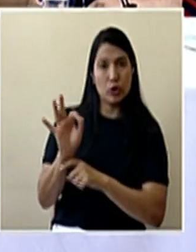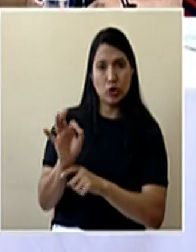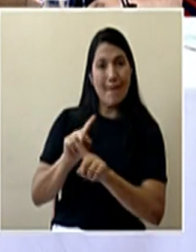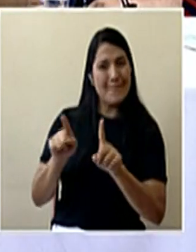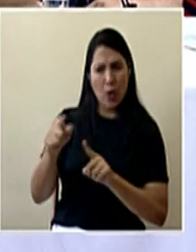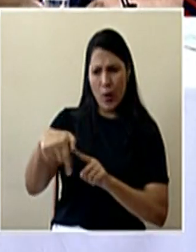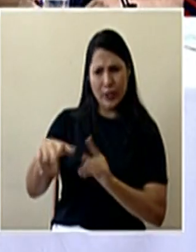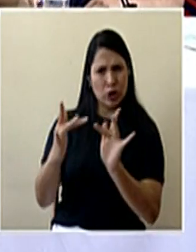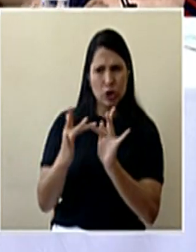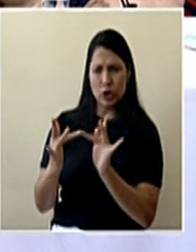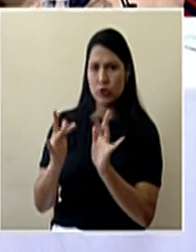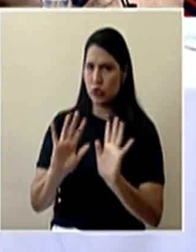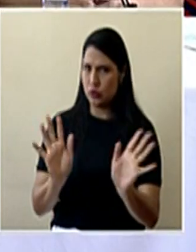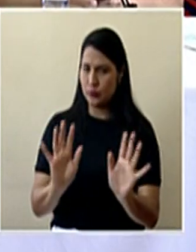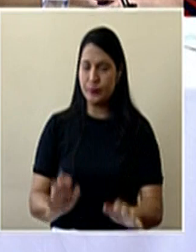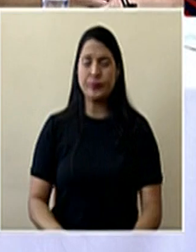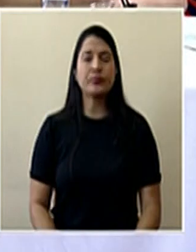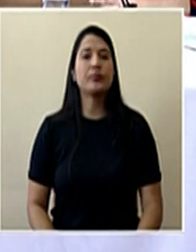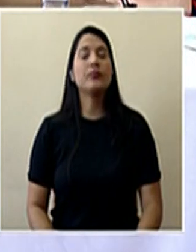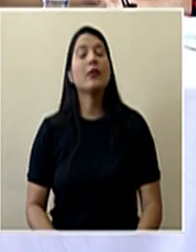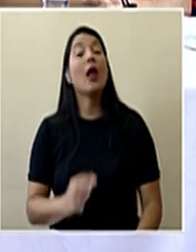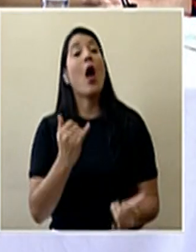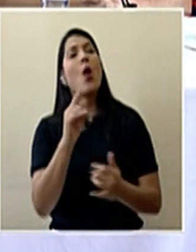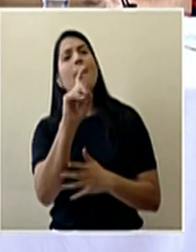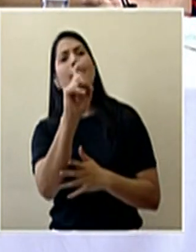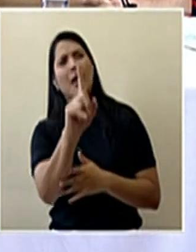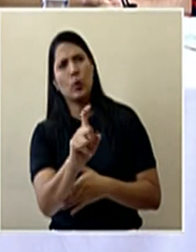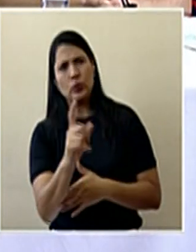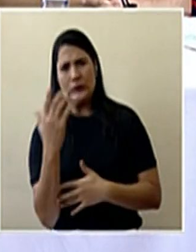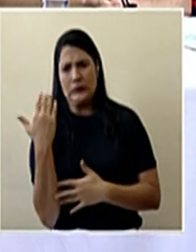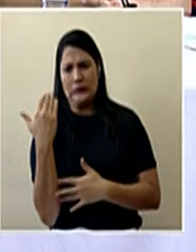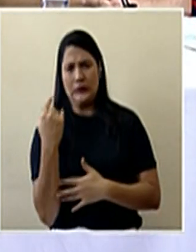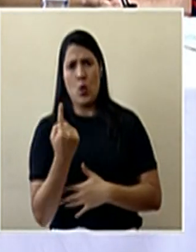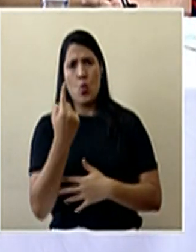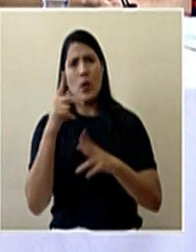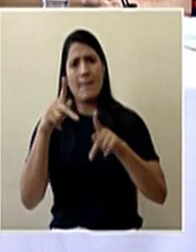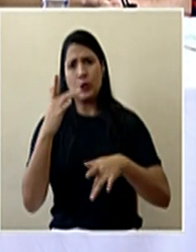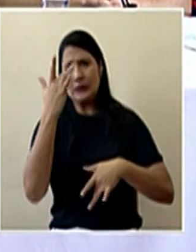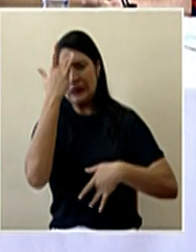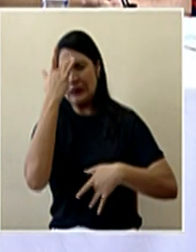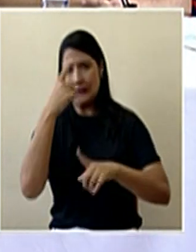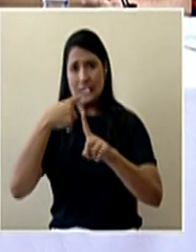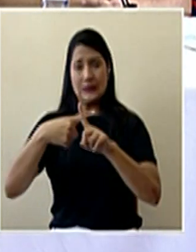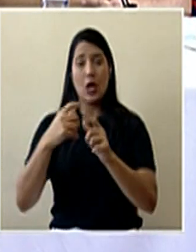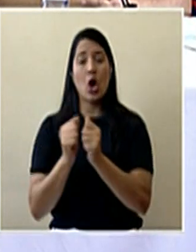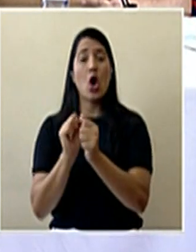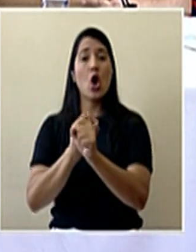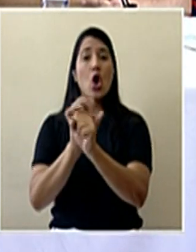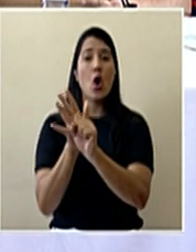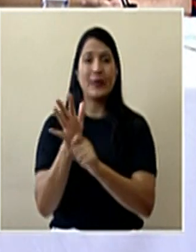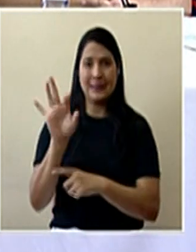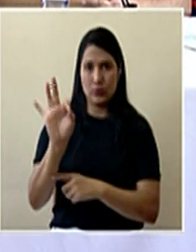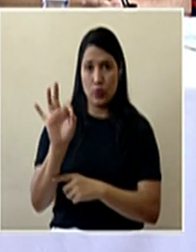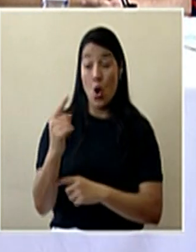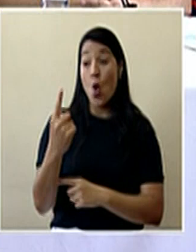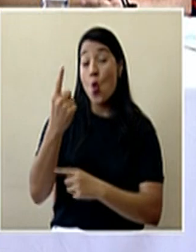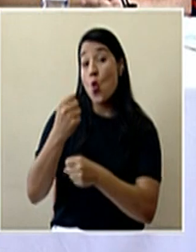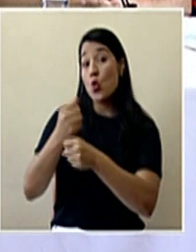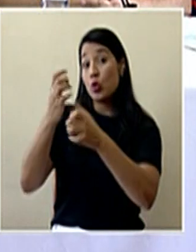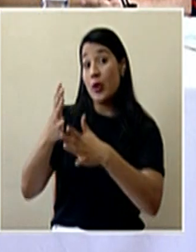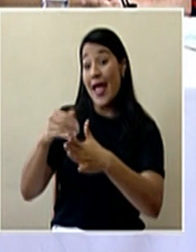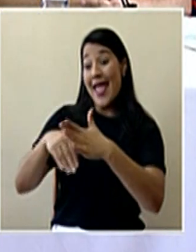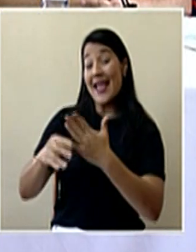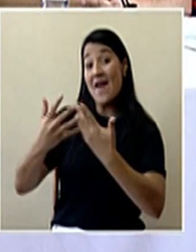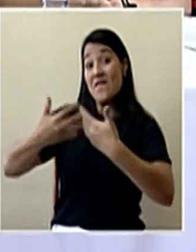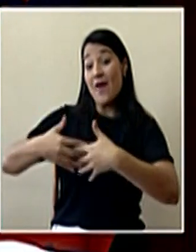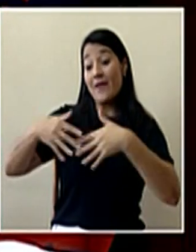Doctor Ruiz, consulta. Tenemos información de un caso reciente positivo por COVID-19 correspondiente a una trabajadora de la fábrica de ropa